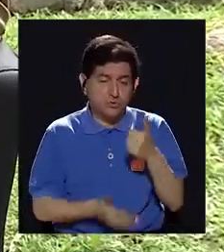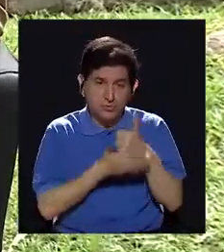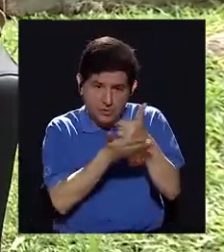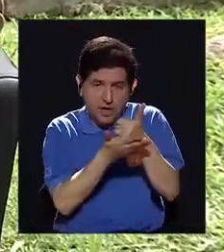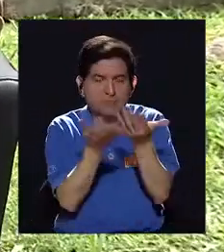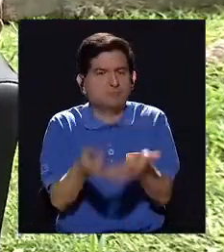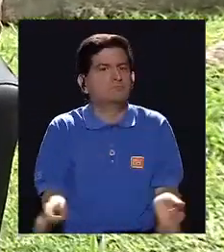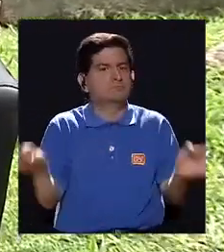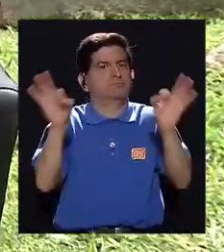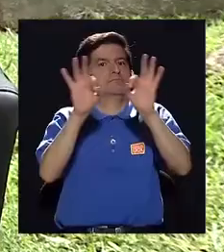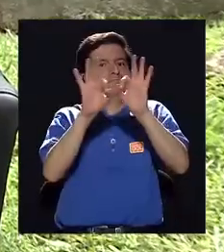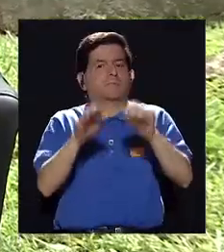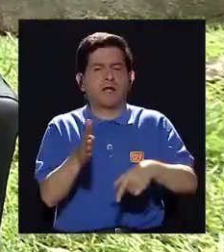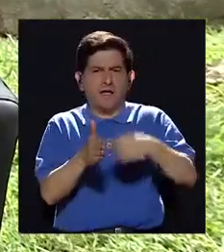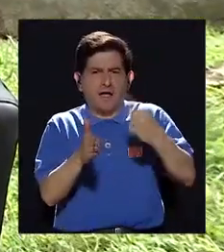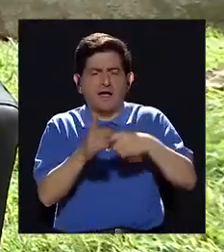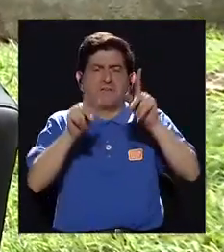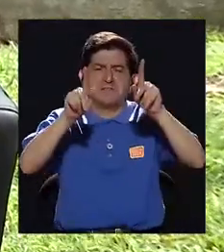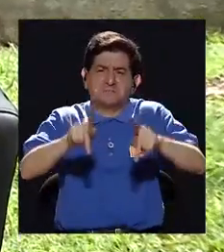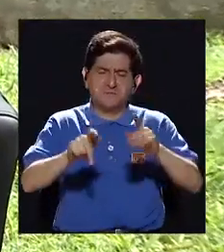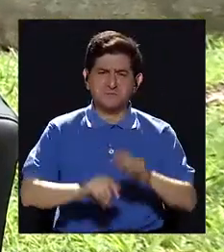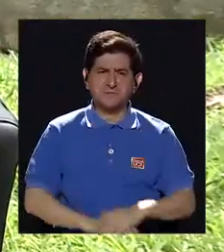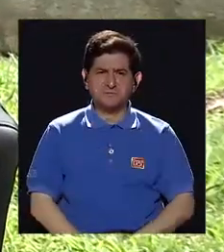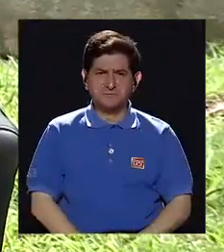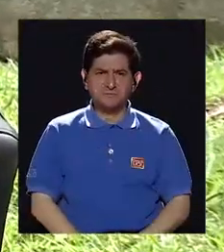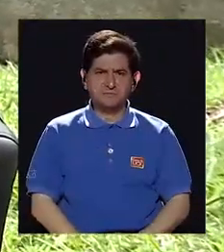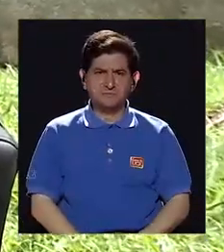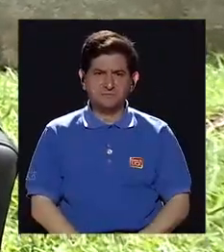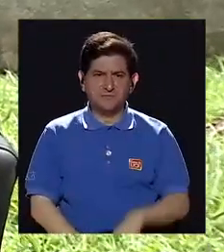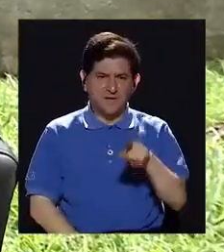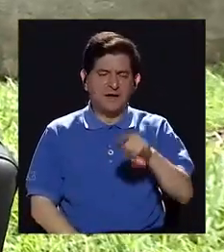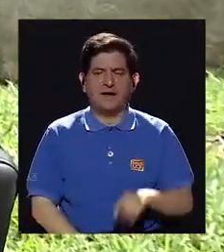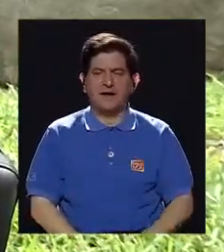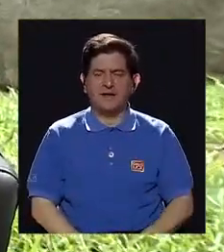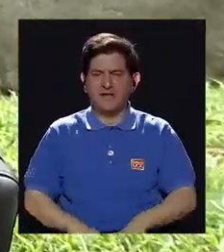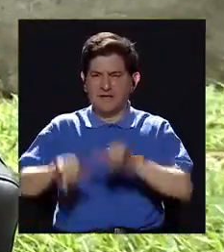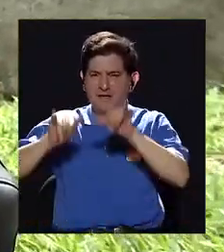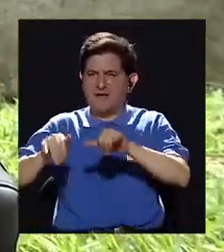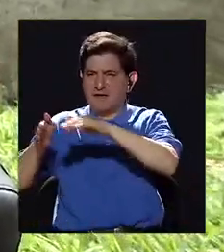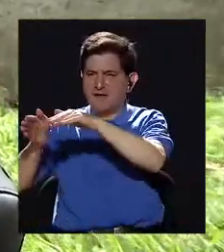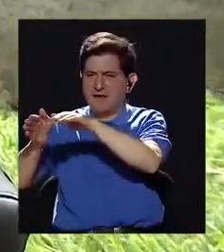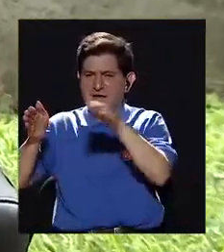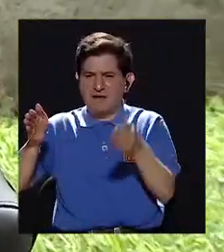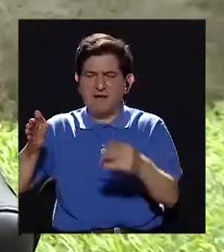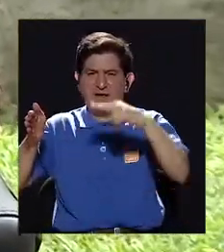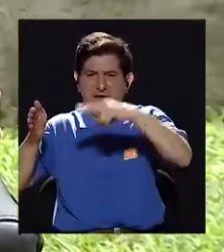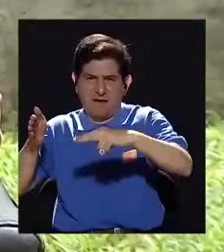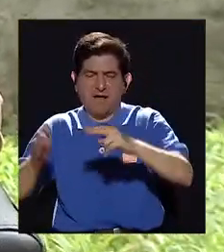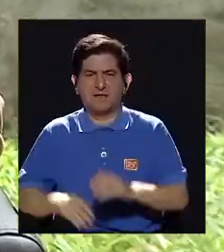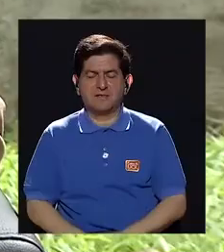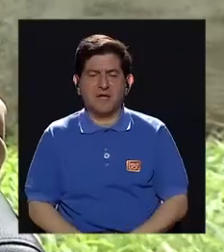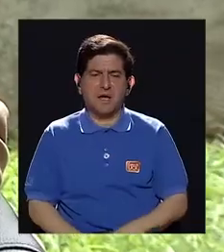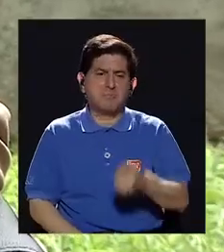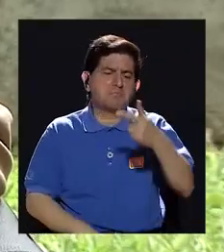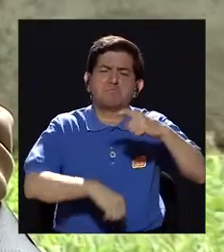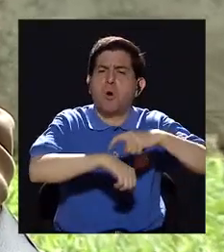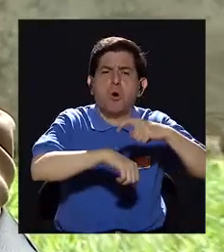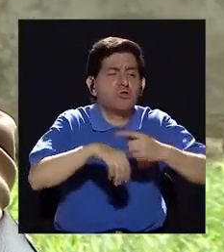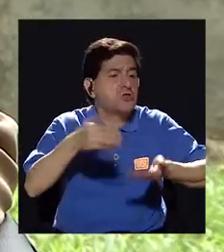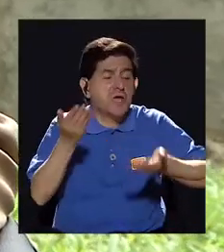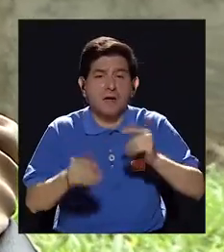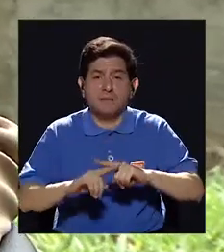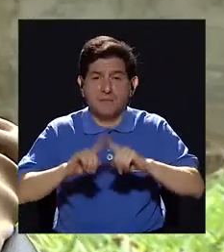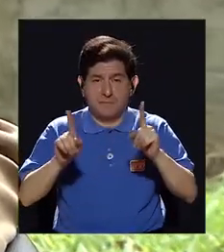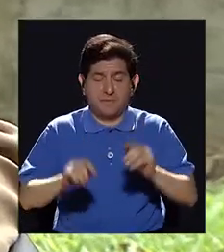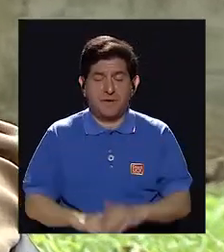son fundamentales. Porque muchas veces a estas personas el encamamiento puede ser, digamos, es transitorio,